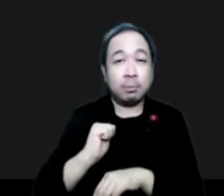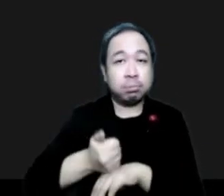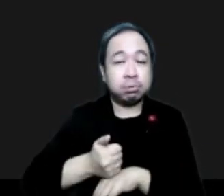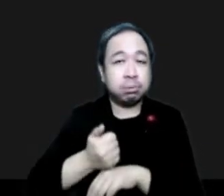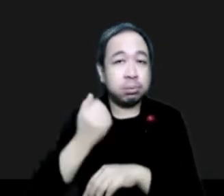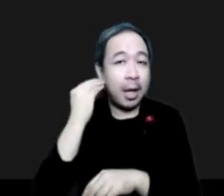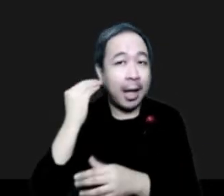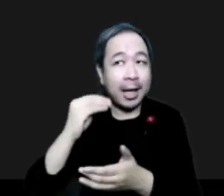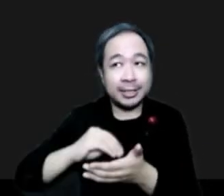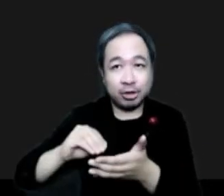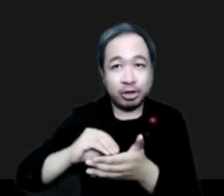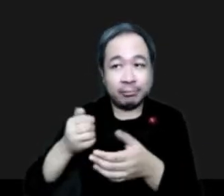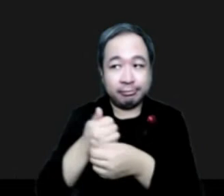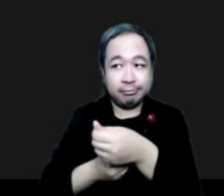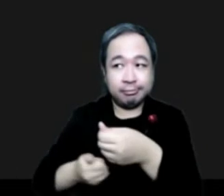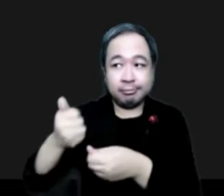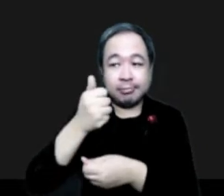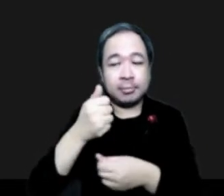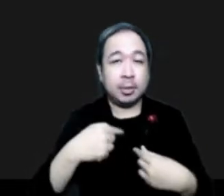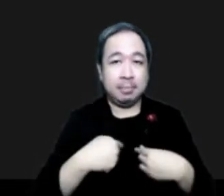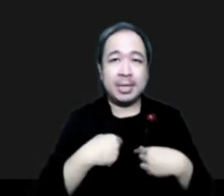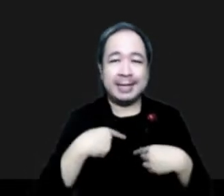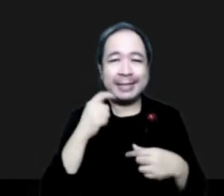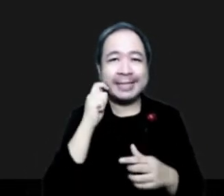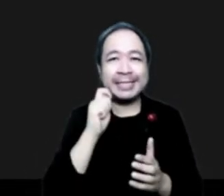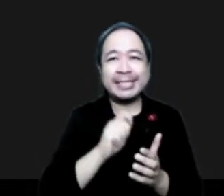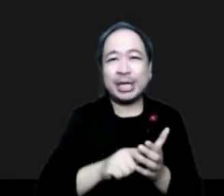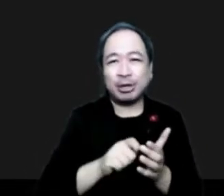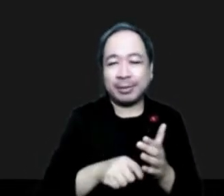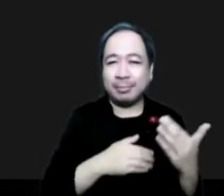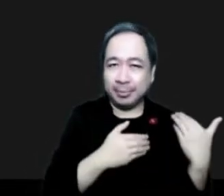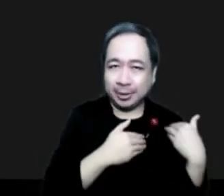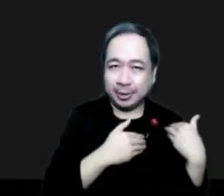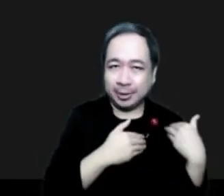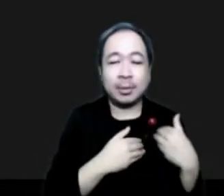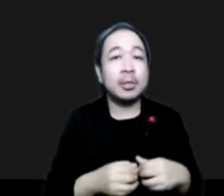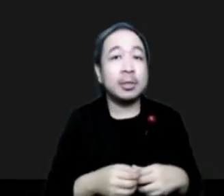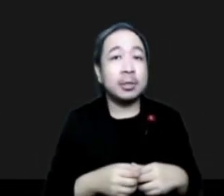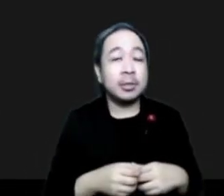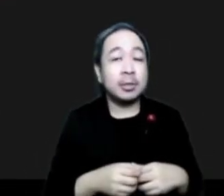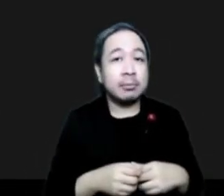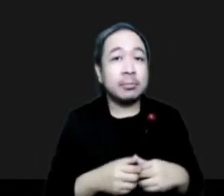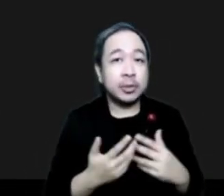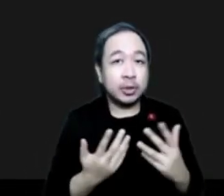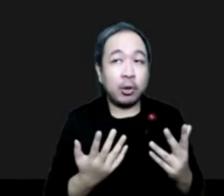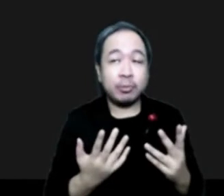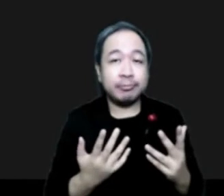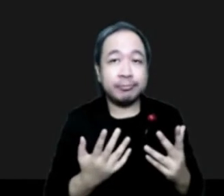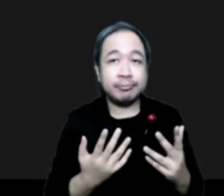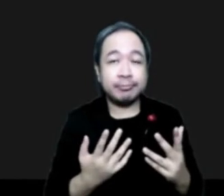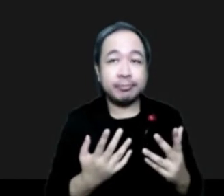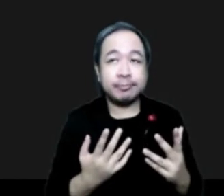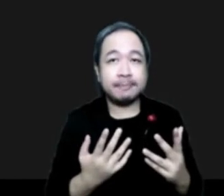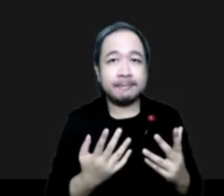como mandato o como misión ejecutar las instrucciones del consejo director. También